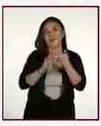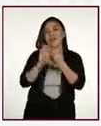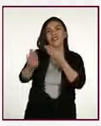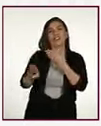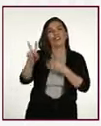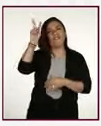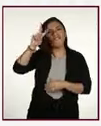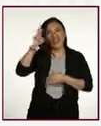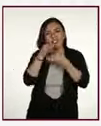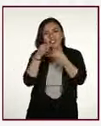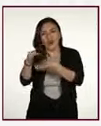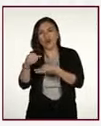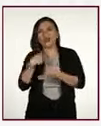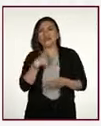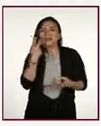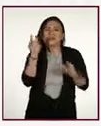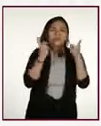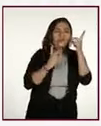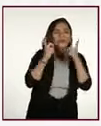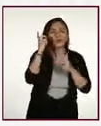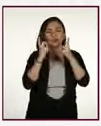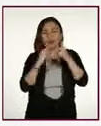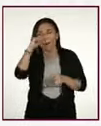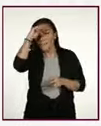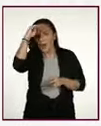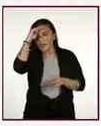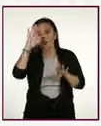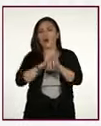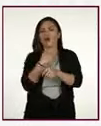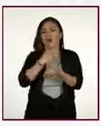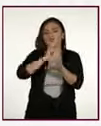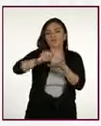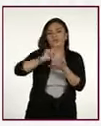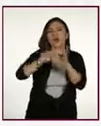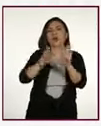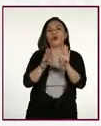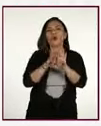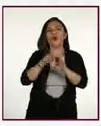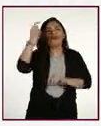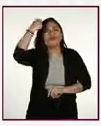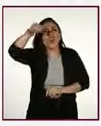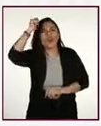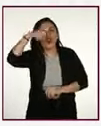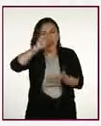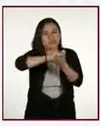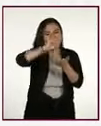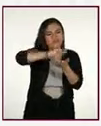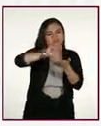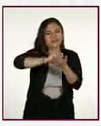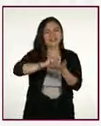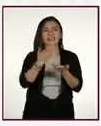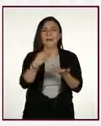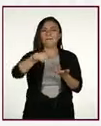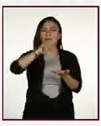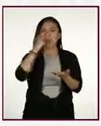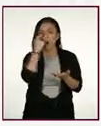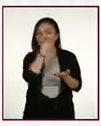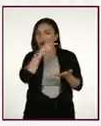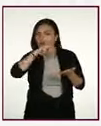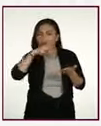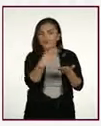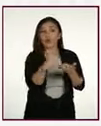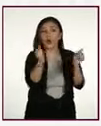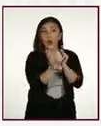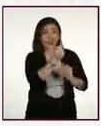adicciones, pues tuvimos muchas dudas porque estuvimos escribiendo el marco teórico desde una perspectiva que desde la salud nos